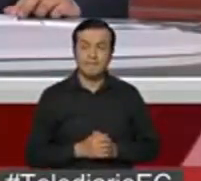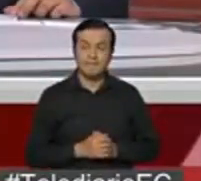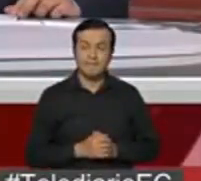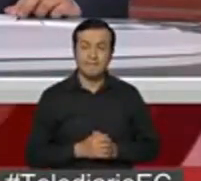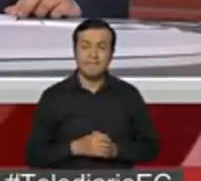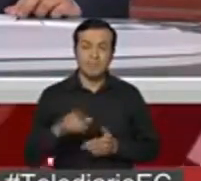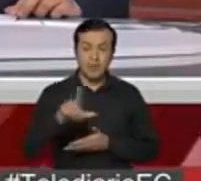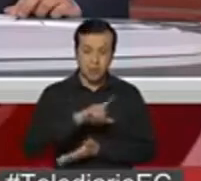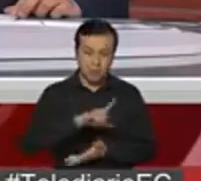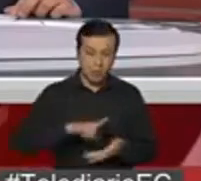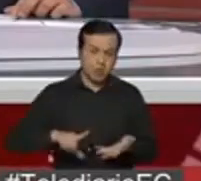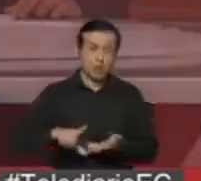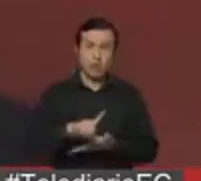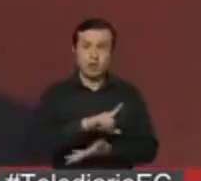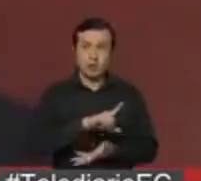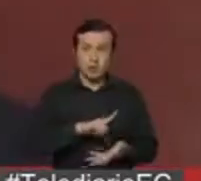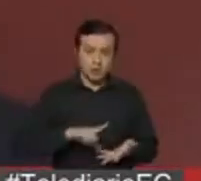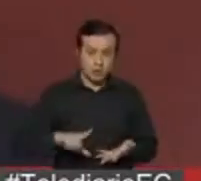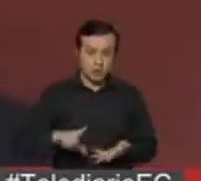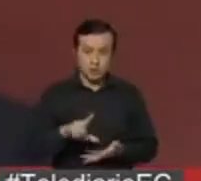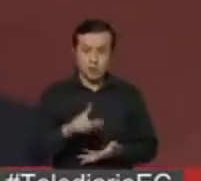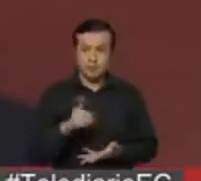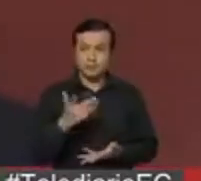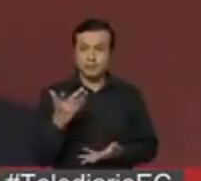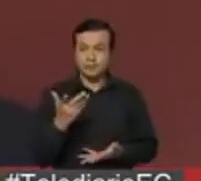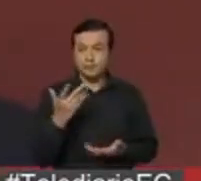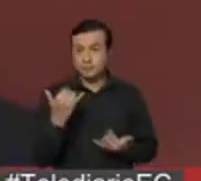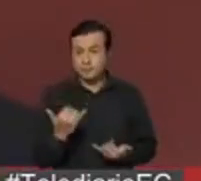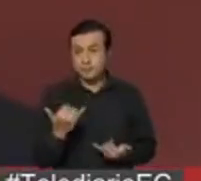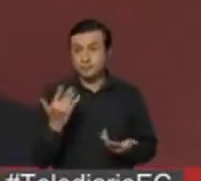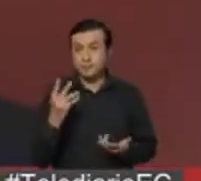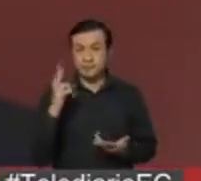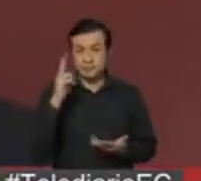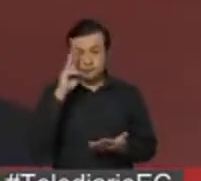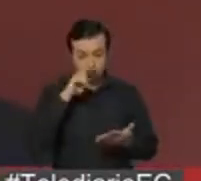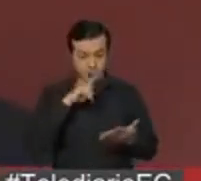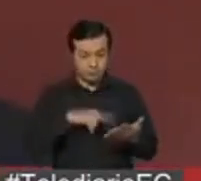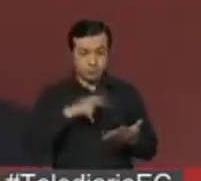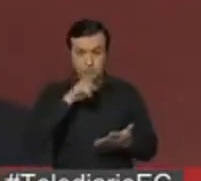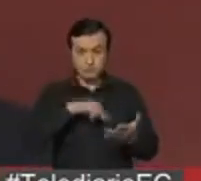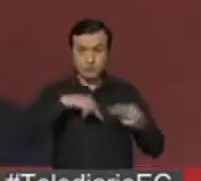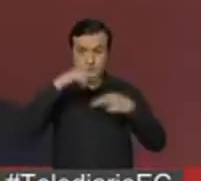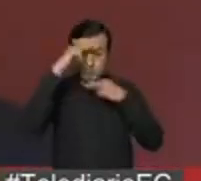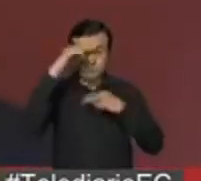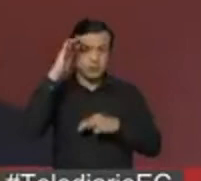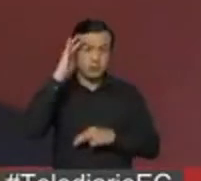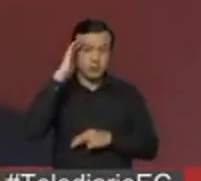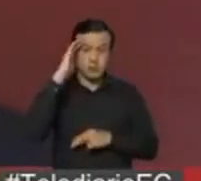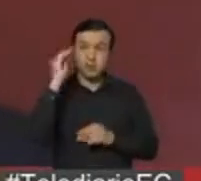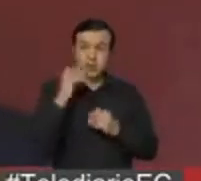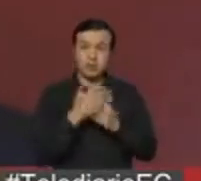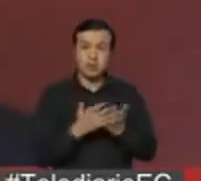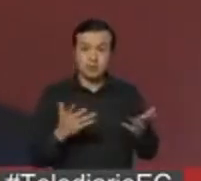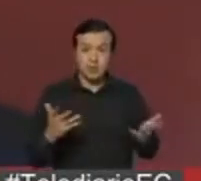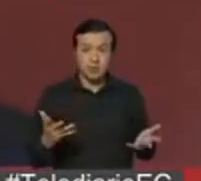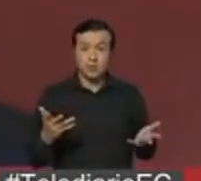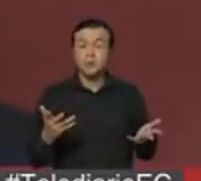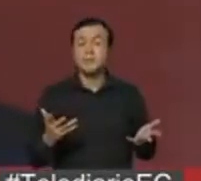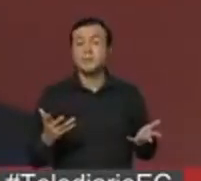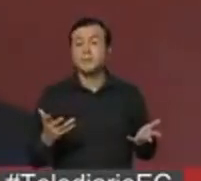Lago Agrio también está, pero hoy estaba leyendo una noticia preocupante y es que